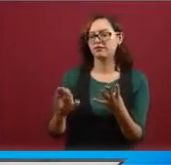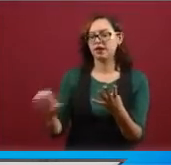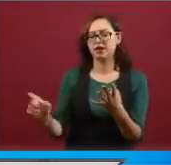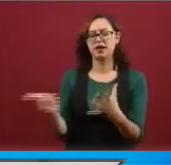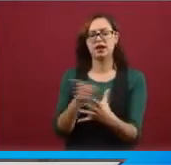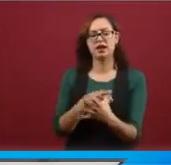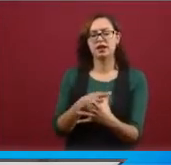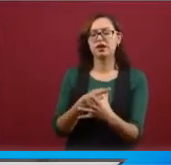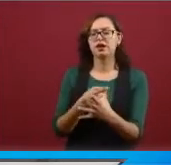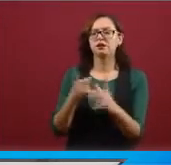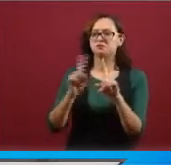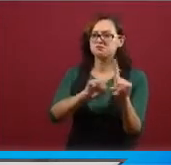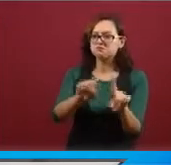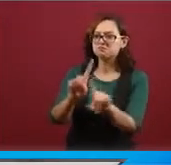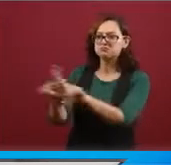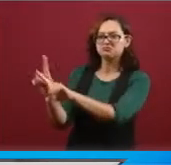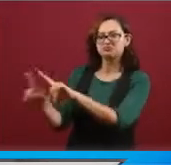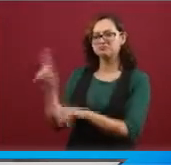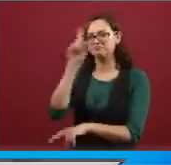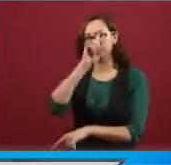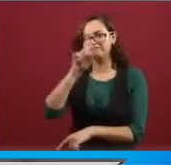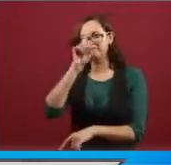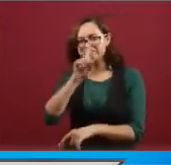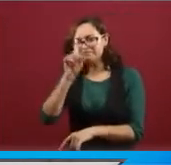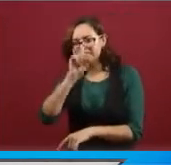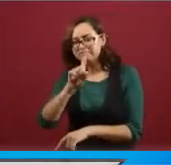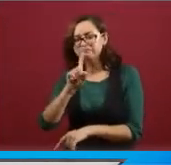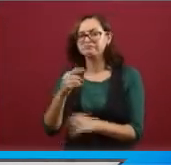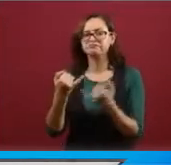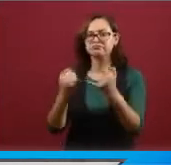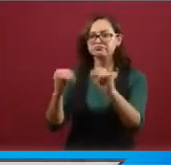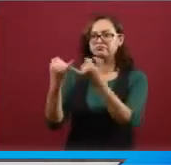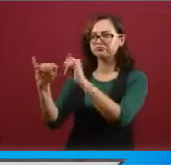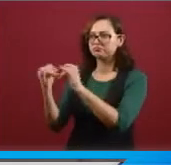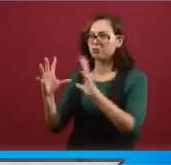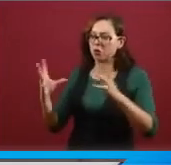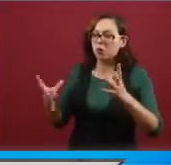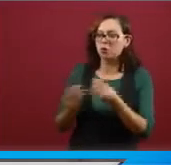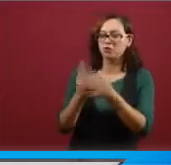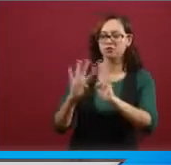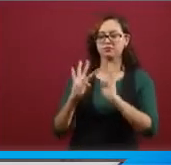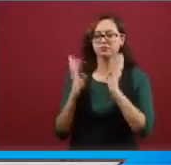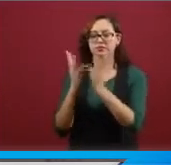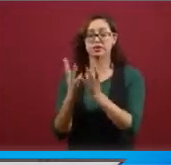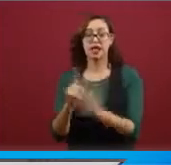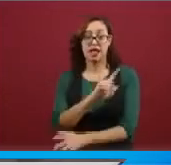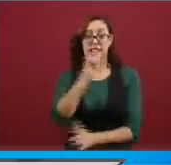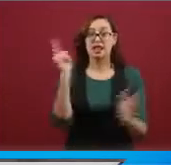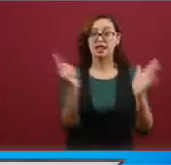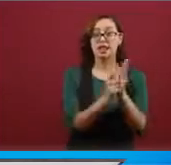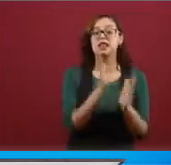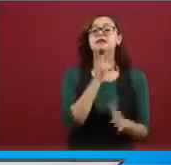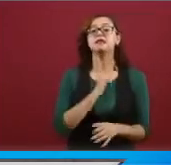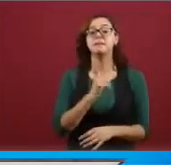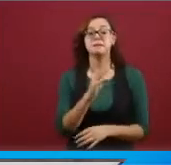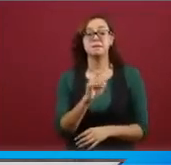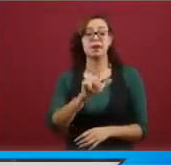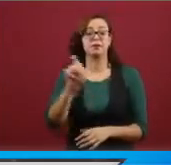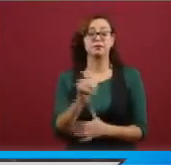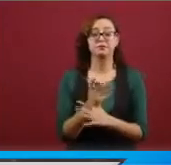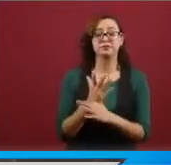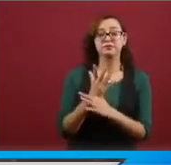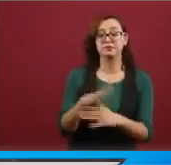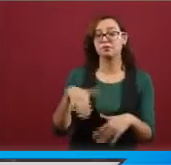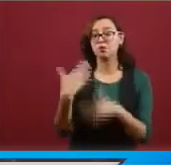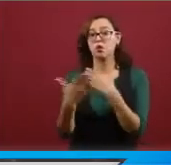pesos, provocado principalmente por la carga fiscal. Con este plan apoyará la carga fiscal que le permitirá liberar recursos para invertir y lograr un aumento